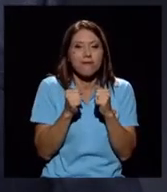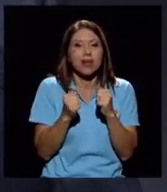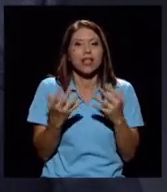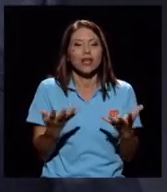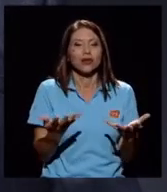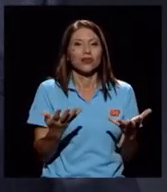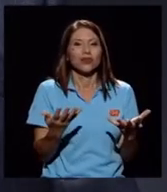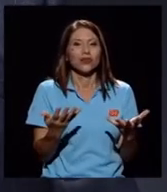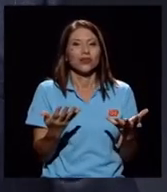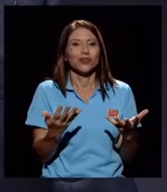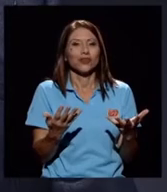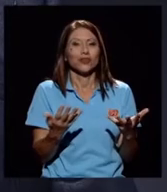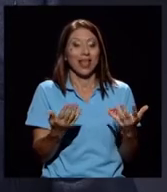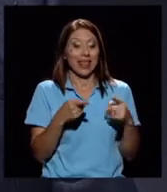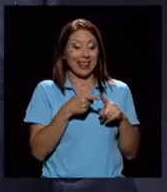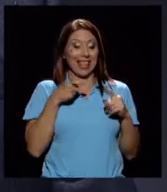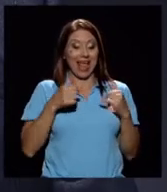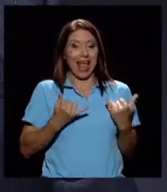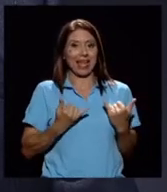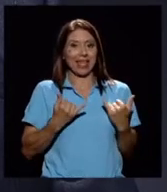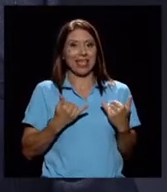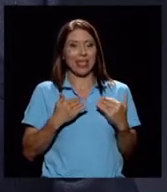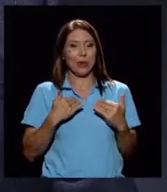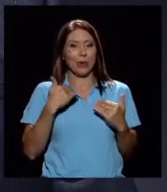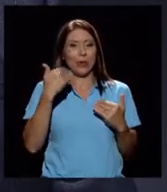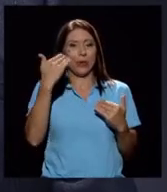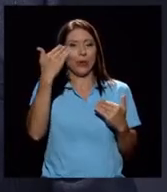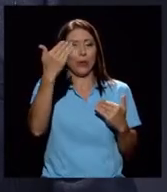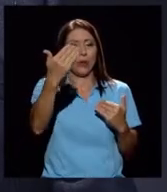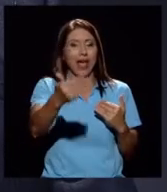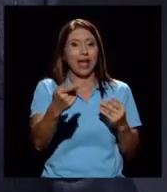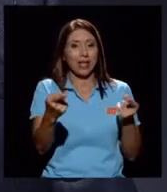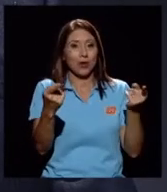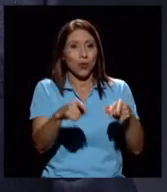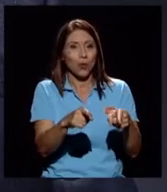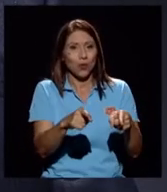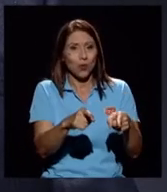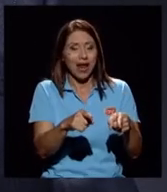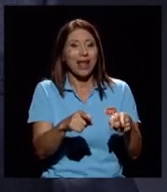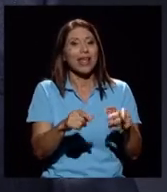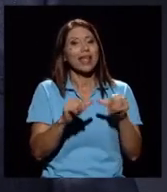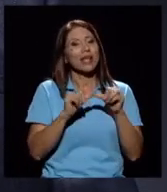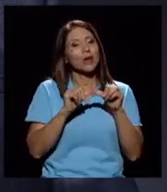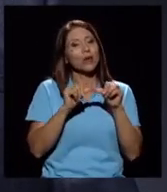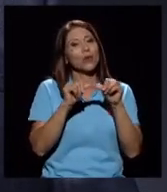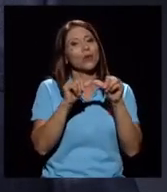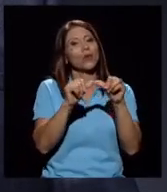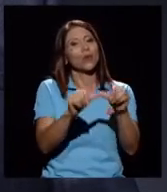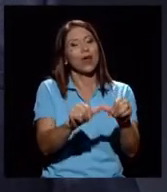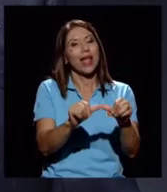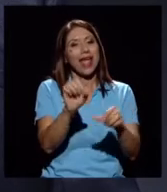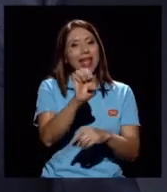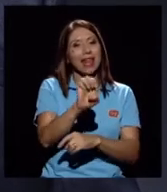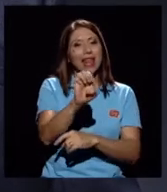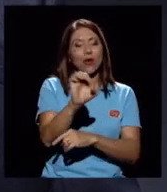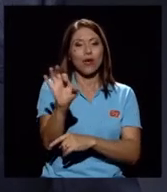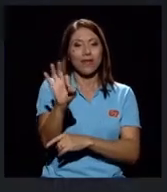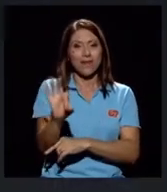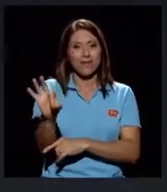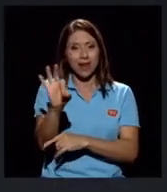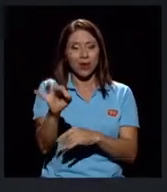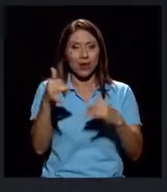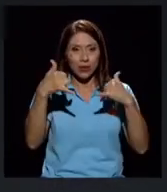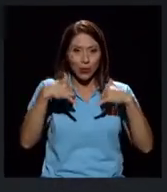de aquí a que eso ocurra y luego que se mantengan durante enero y febrero que todavía se mantienen los vientos fríos